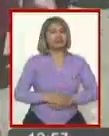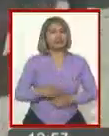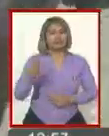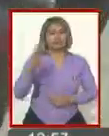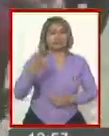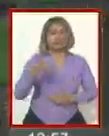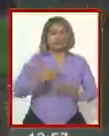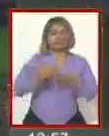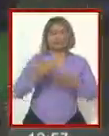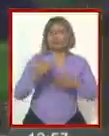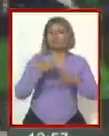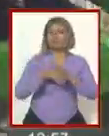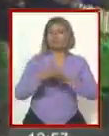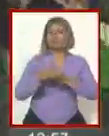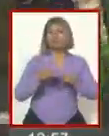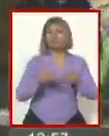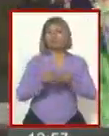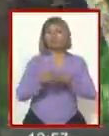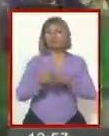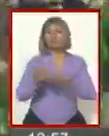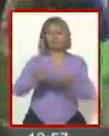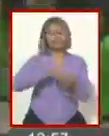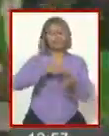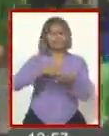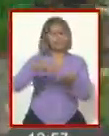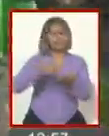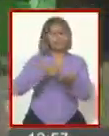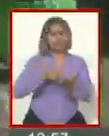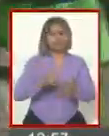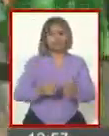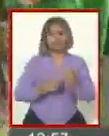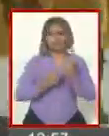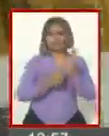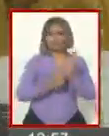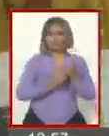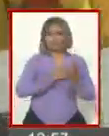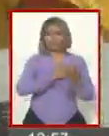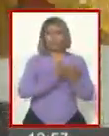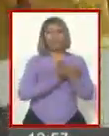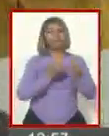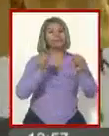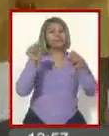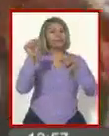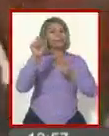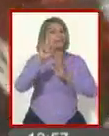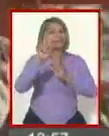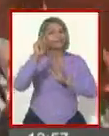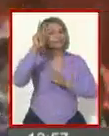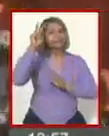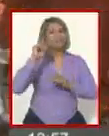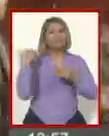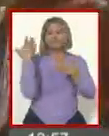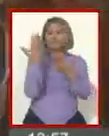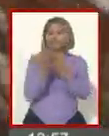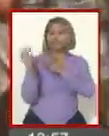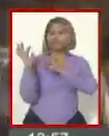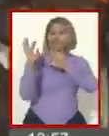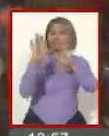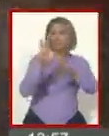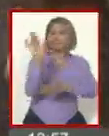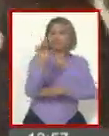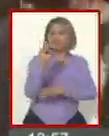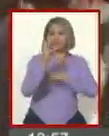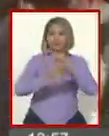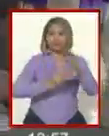día martes, la entrada folclórica es el marco en el que los bailarines demuestran su devoción a la Virgen y llegan de diferentes partes de Bolivia